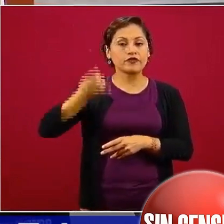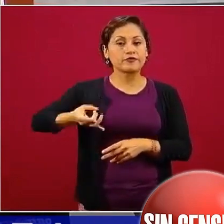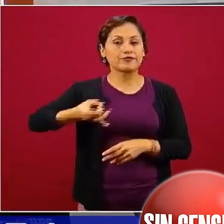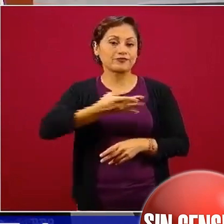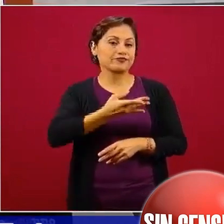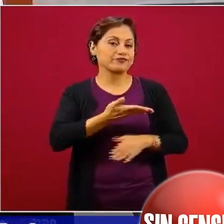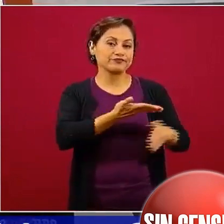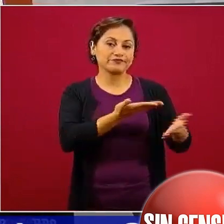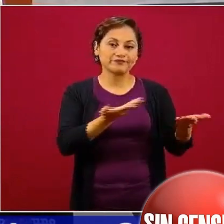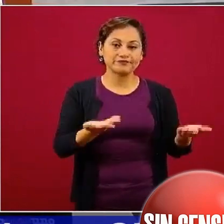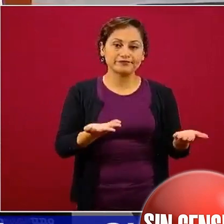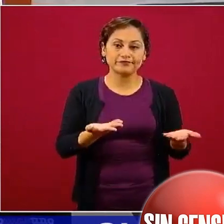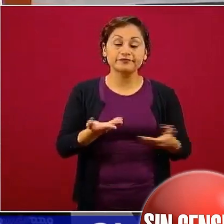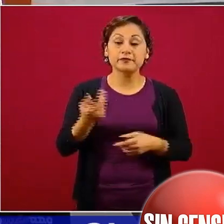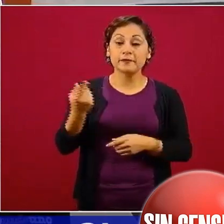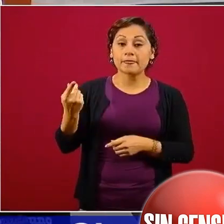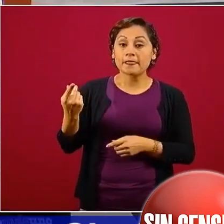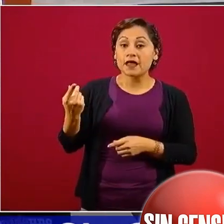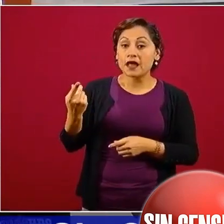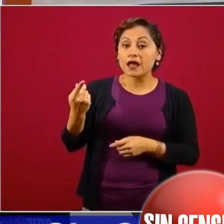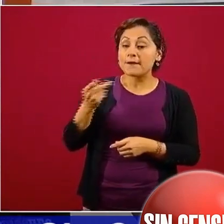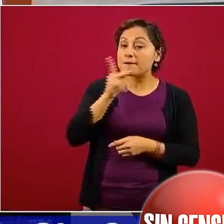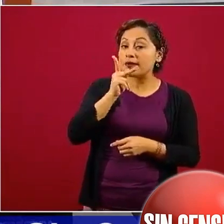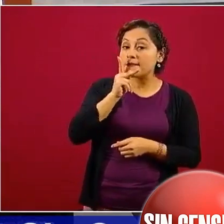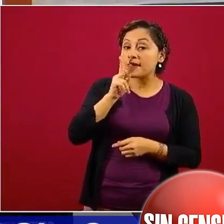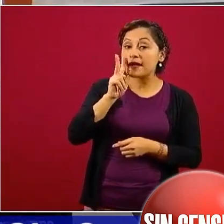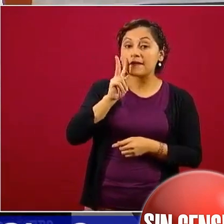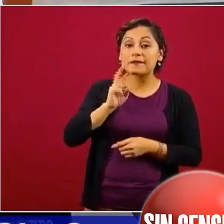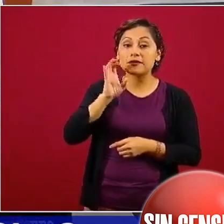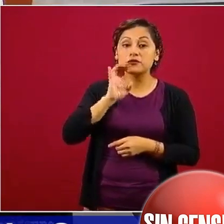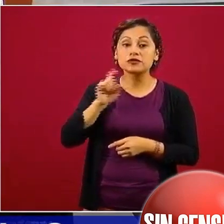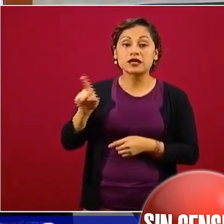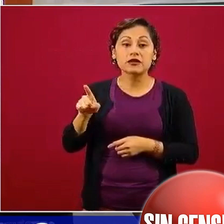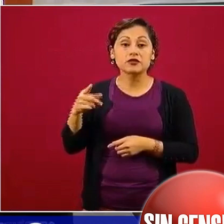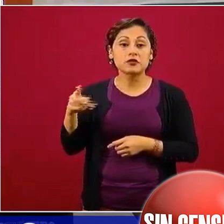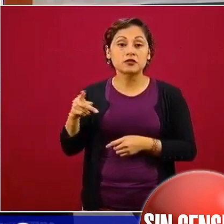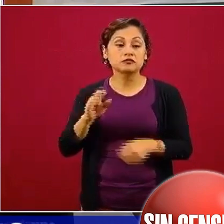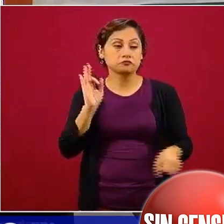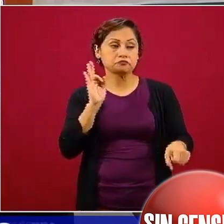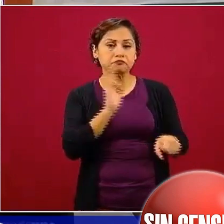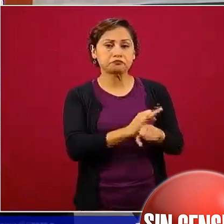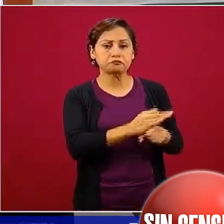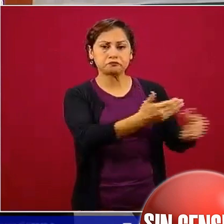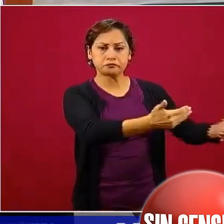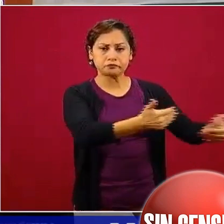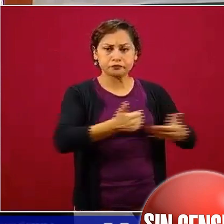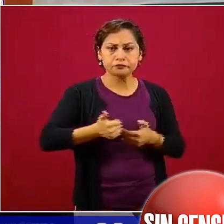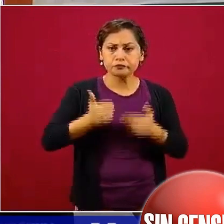y el papá de Venustiano Carranza lo protege en su hacienda en Cuatro Ciénegas.